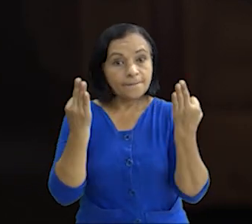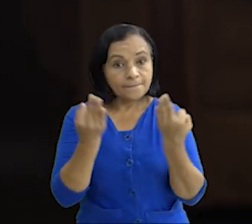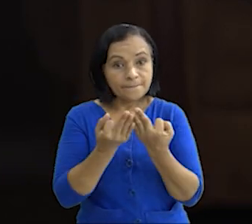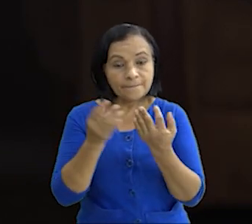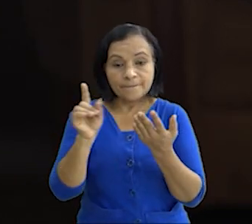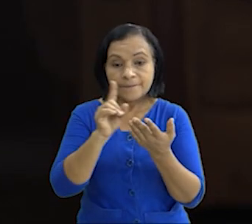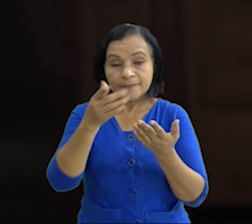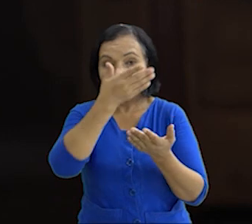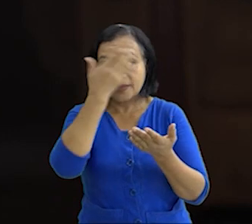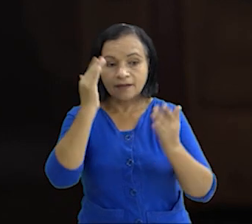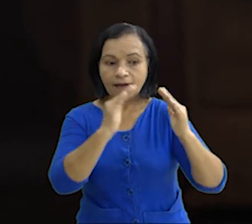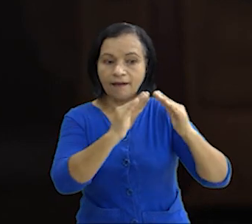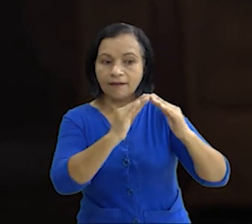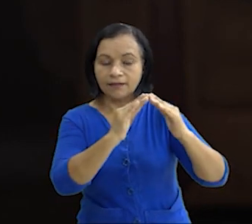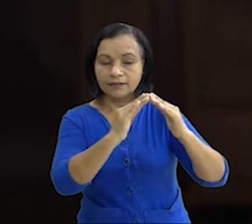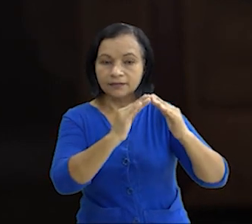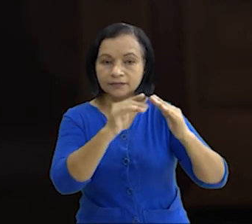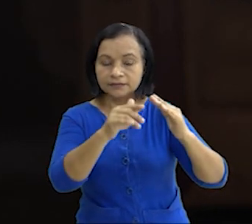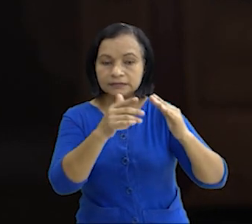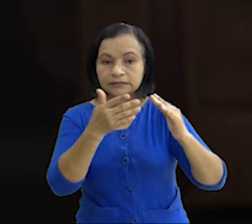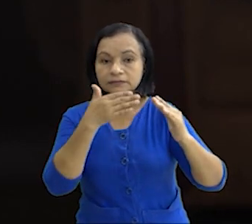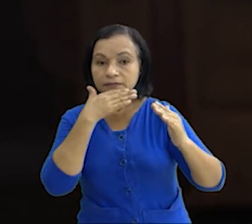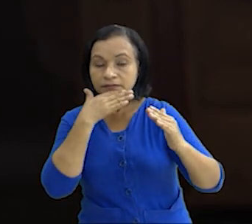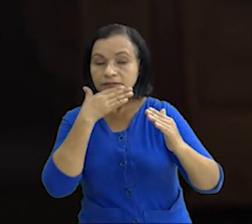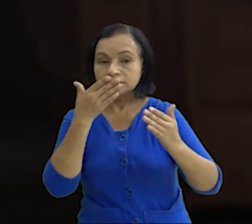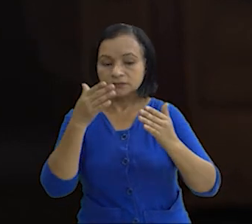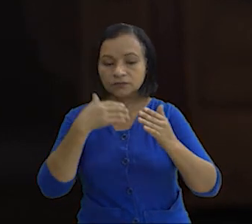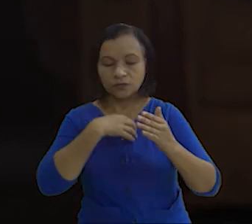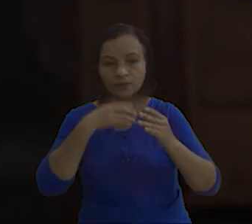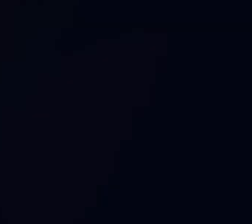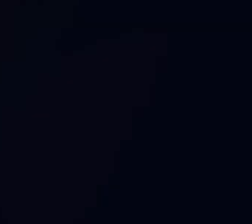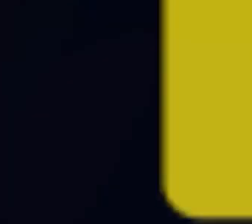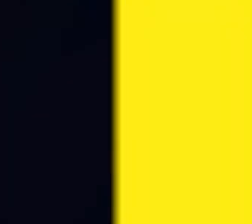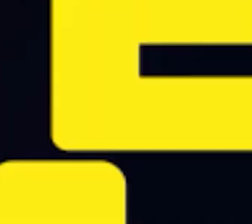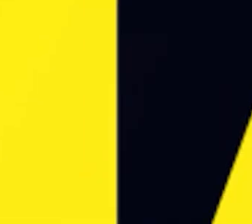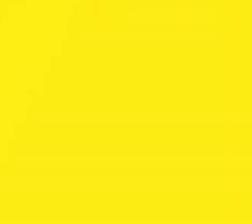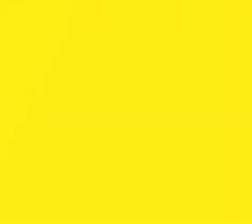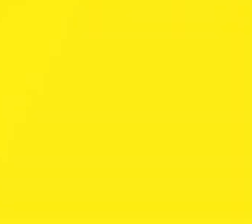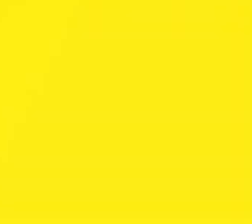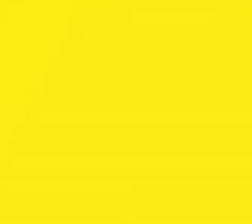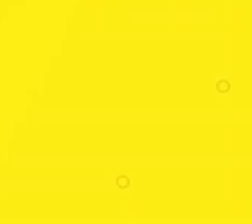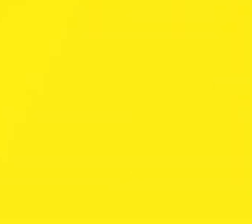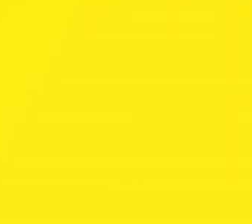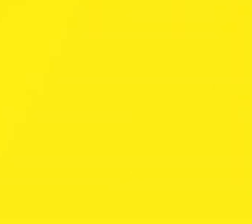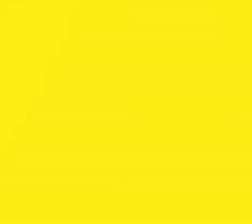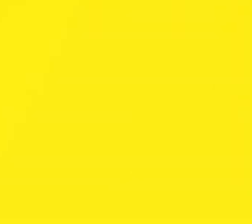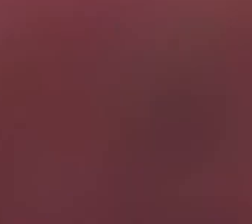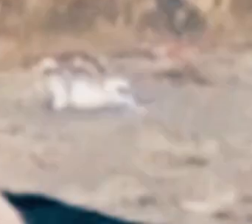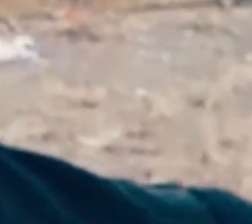dejar desprotegida la casa ni tampoco correr riesgo uno como ciudadano.